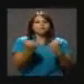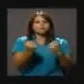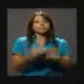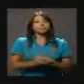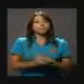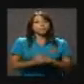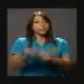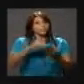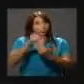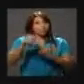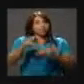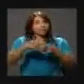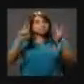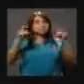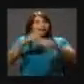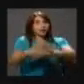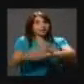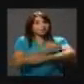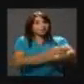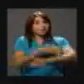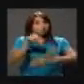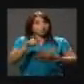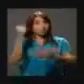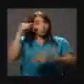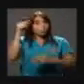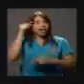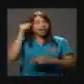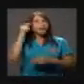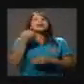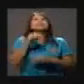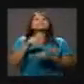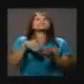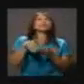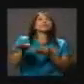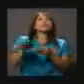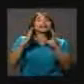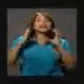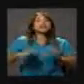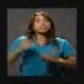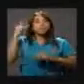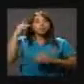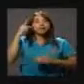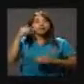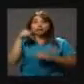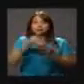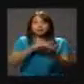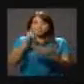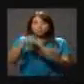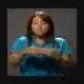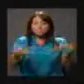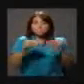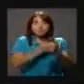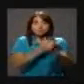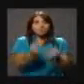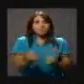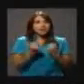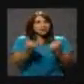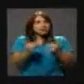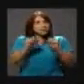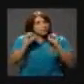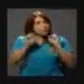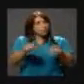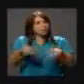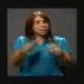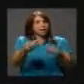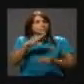programa Avancemos que tiene este gobierno, si le quitamos el clientelismo político, es un programa que más fortalecido puede rendirle réditos